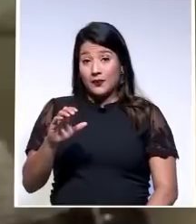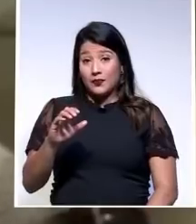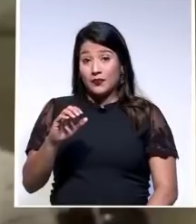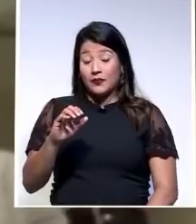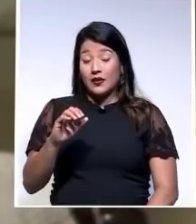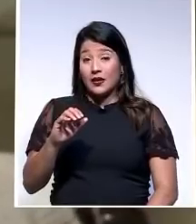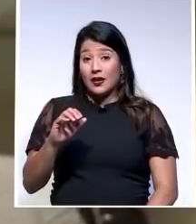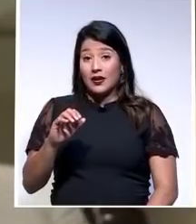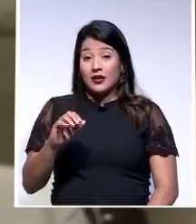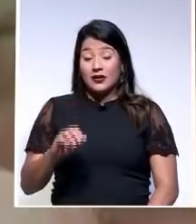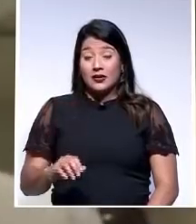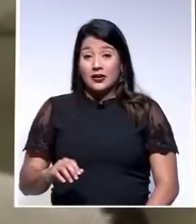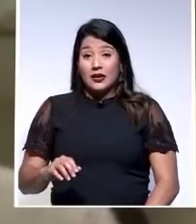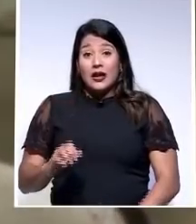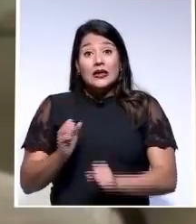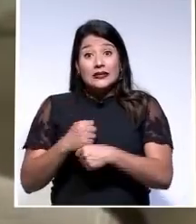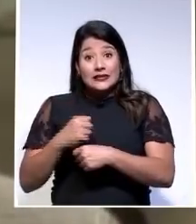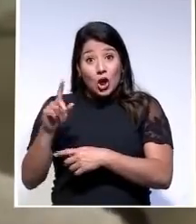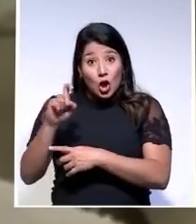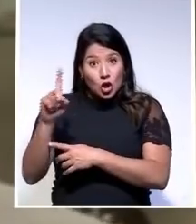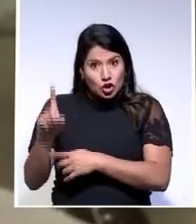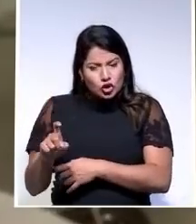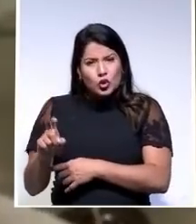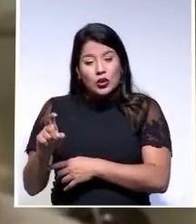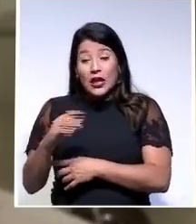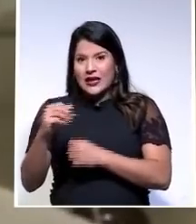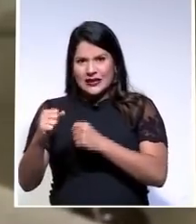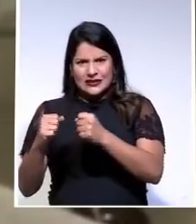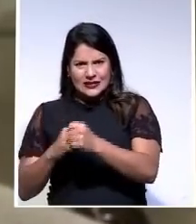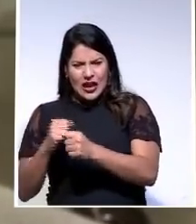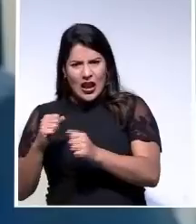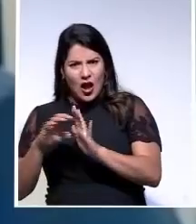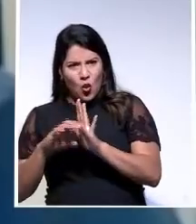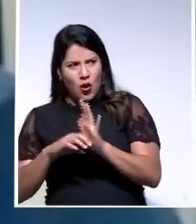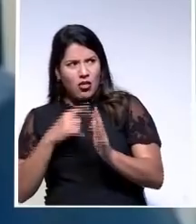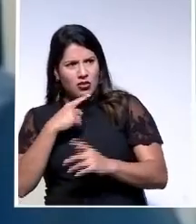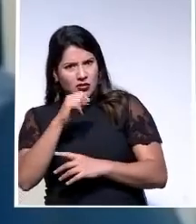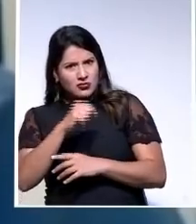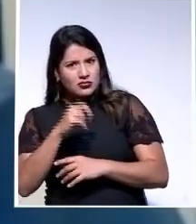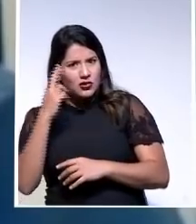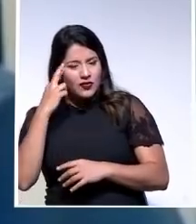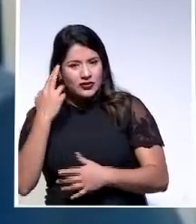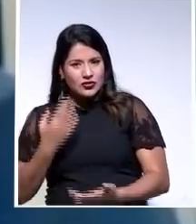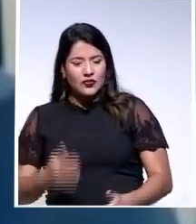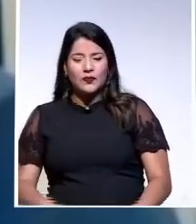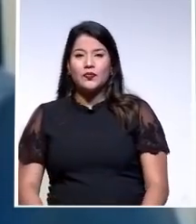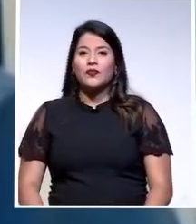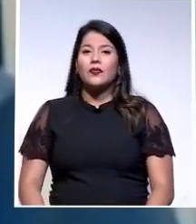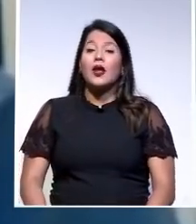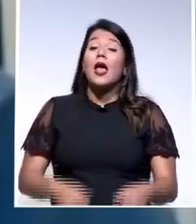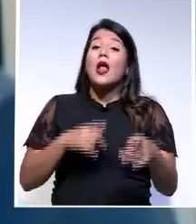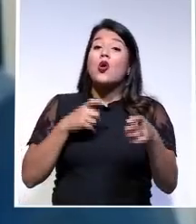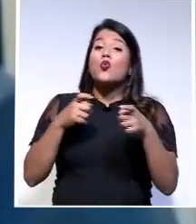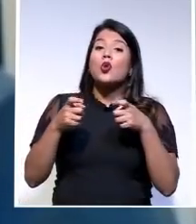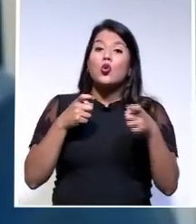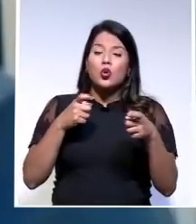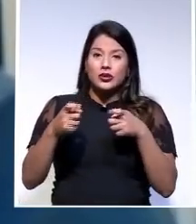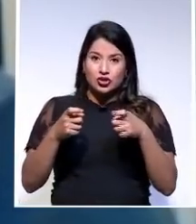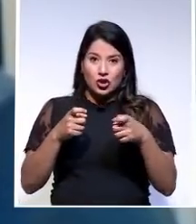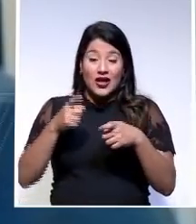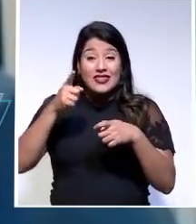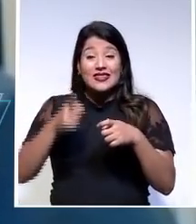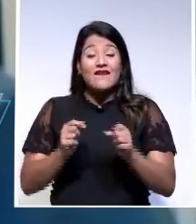hicieron una consulta enorme y la sala nos dio la razón. La regulación tiene que hacerse